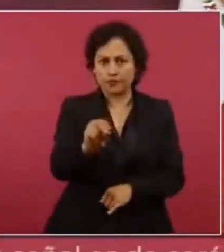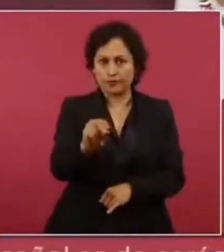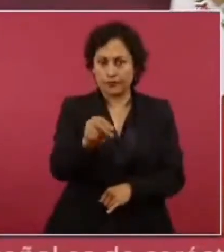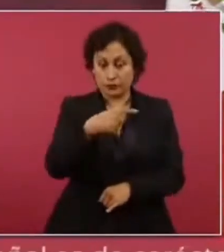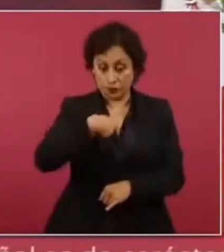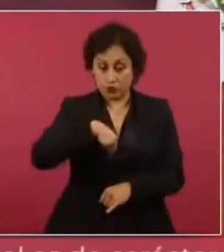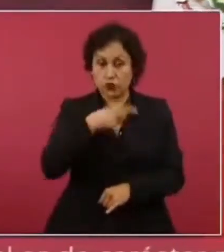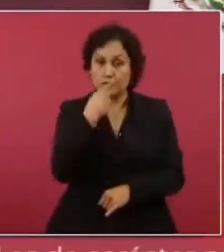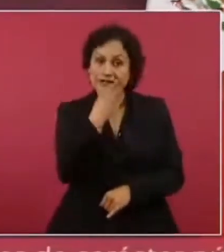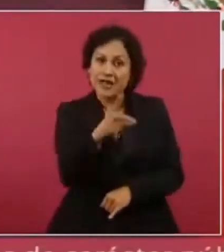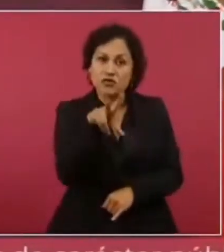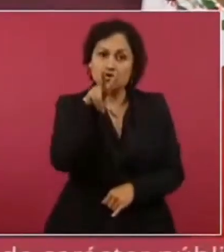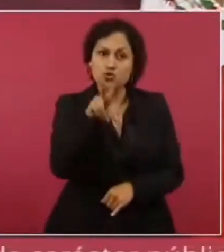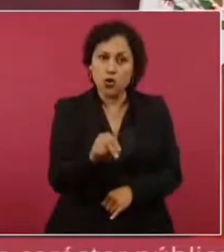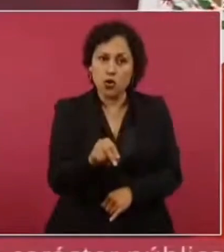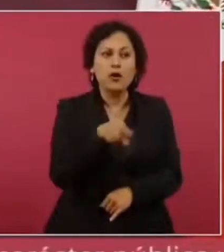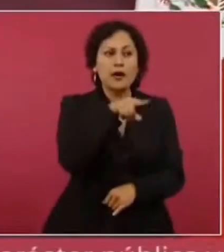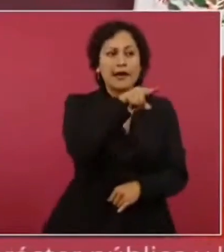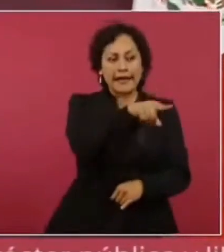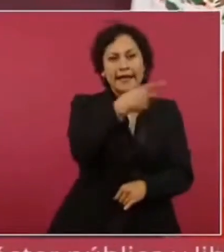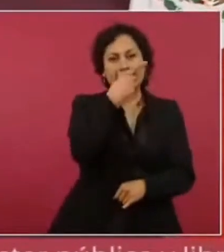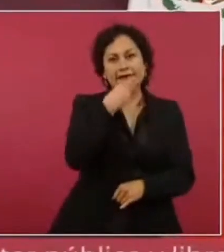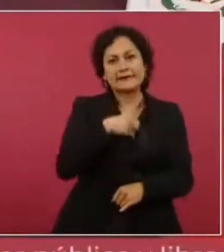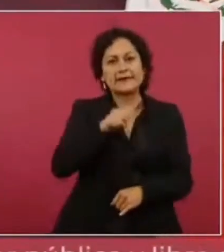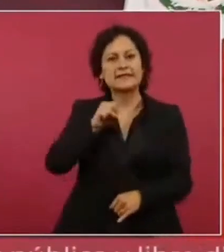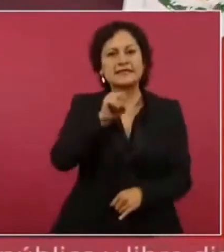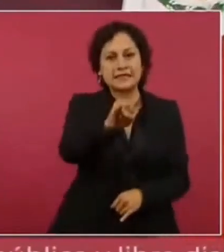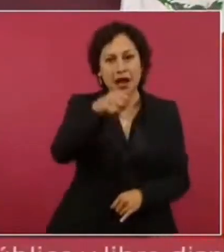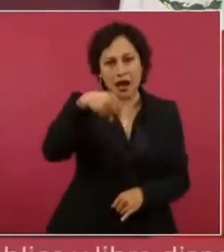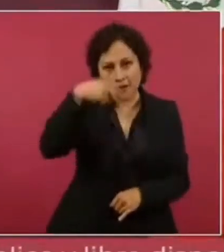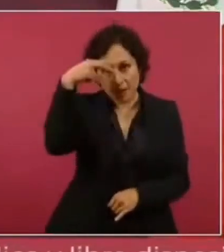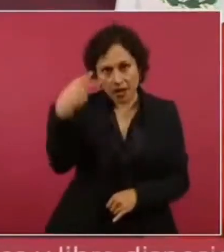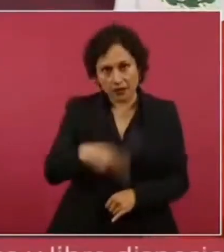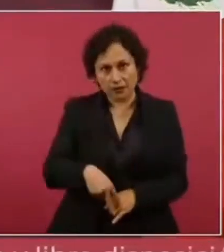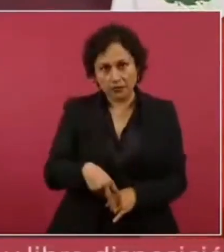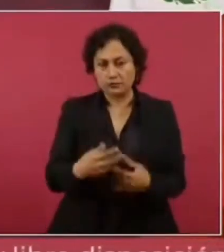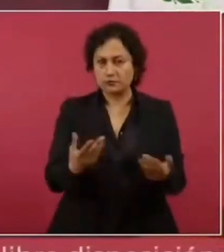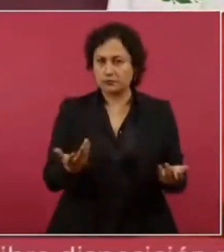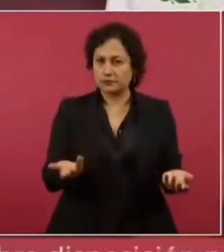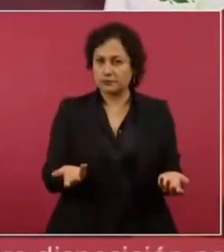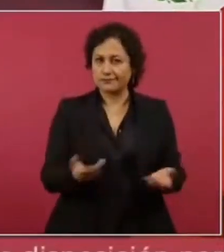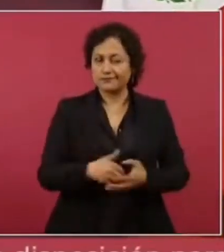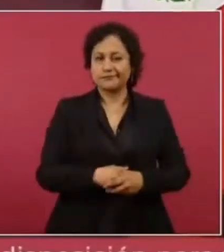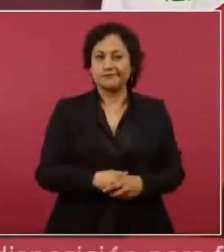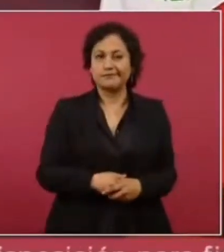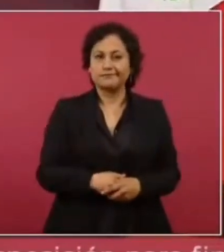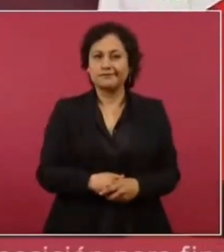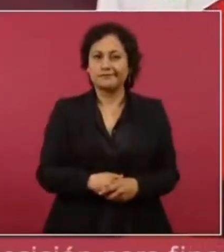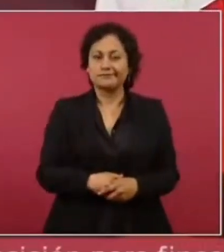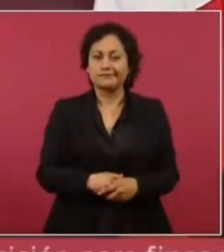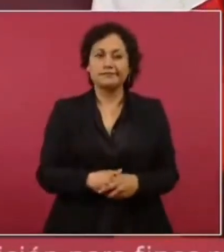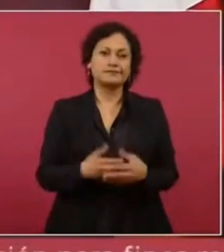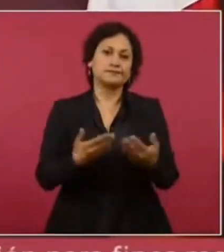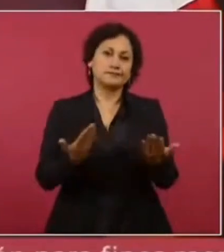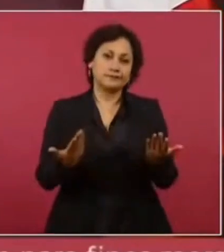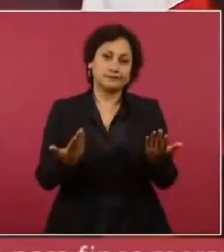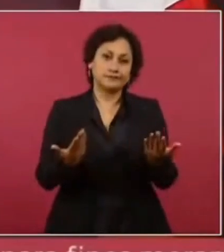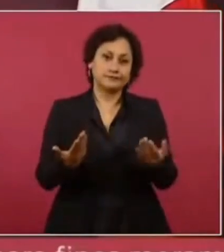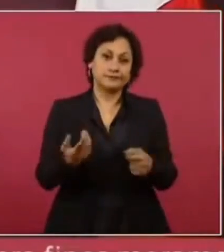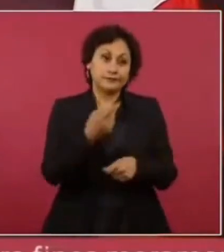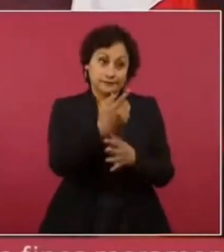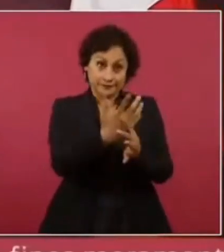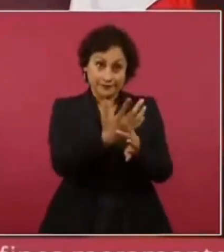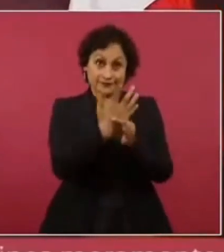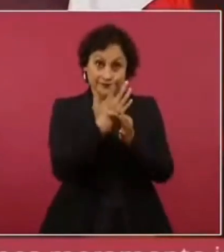es México este donde se produce y son los laboratorios que